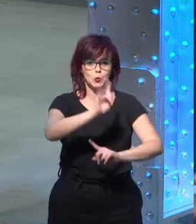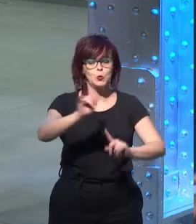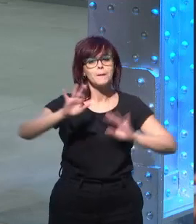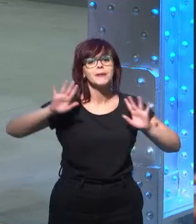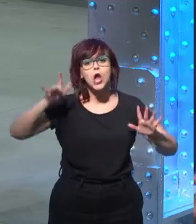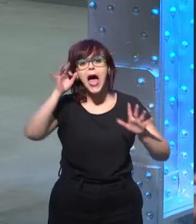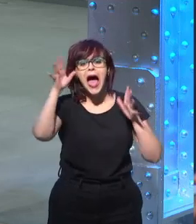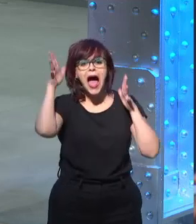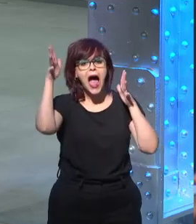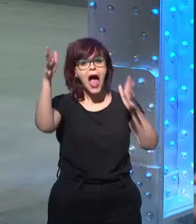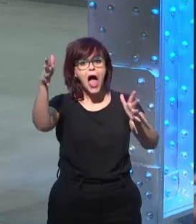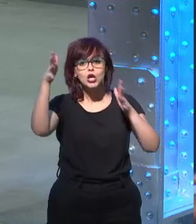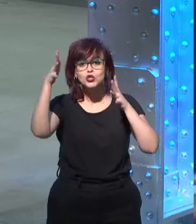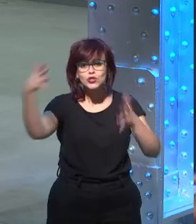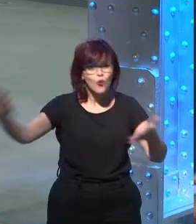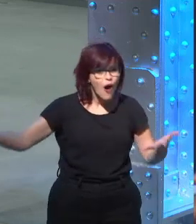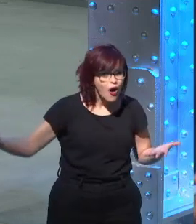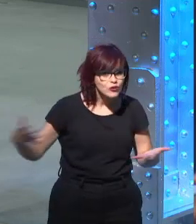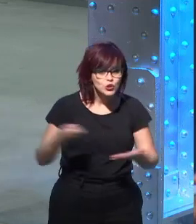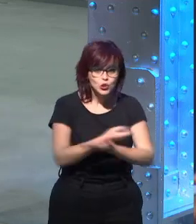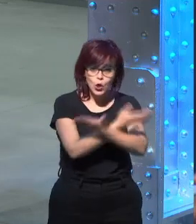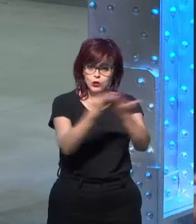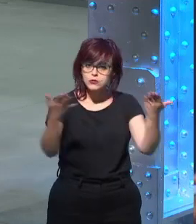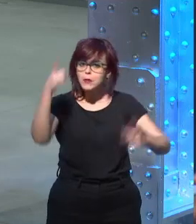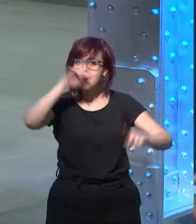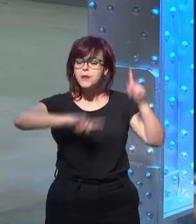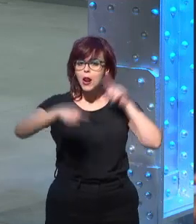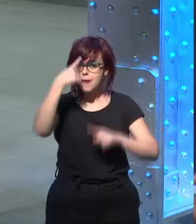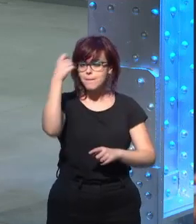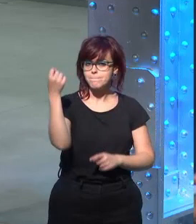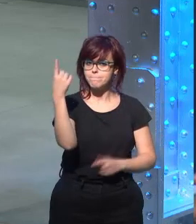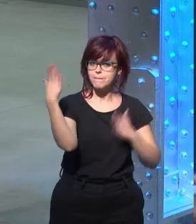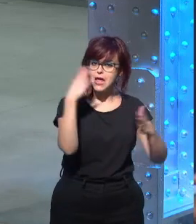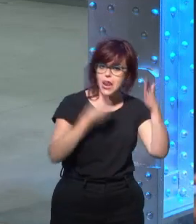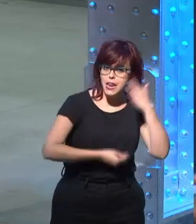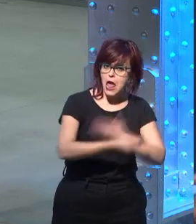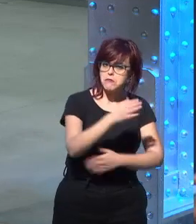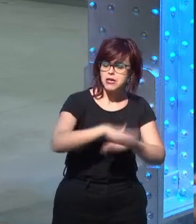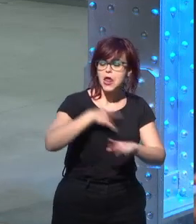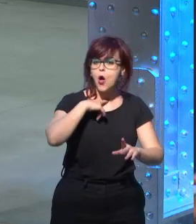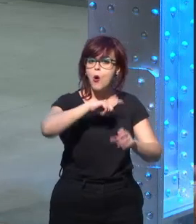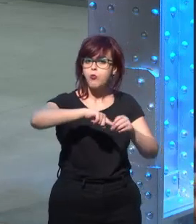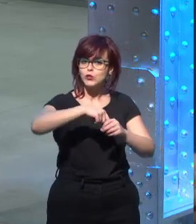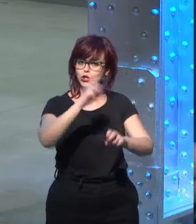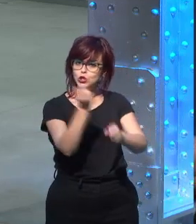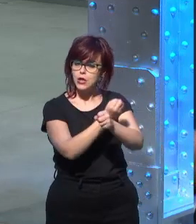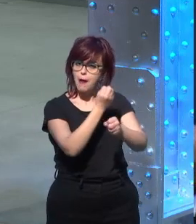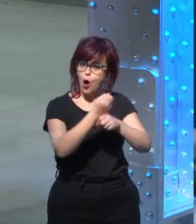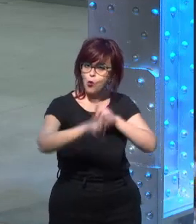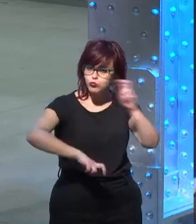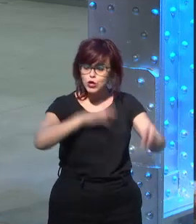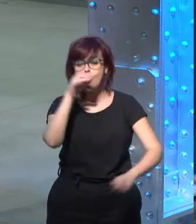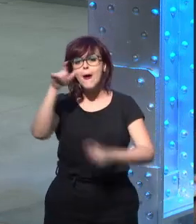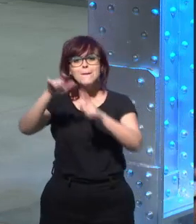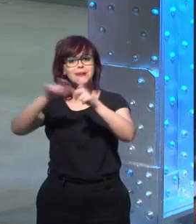pero recomiendo a todos los que vivan este problema, millennials que quieran buscar puestos de trabajo o empresarios